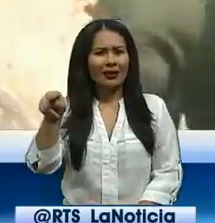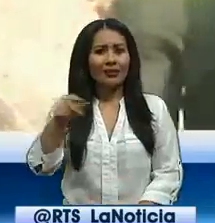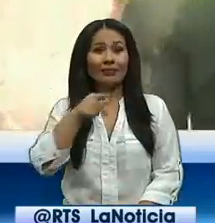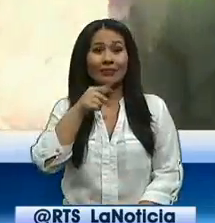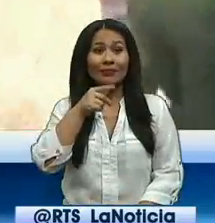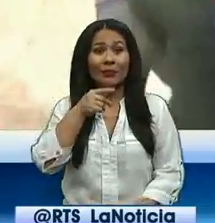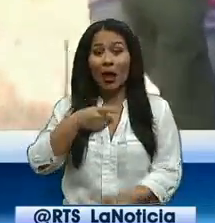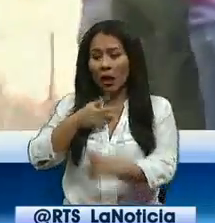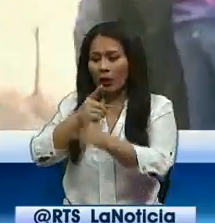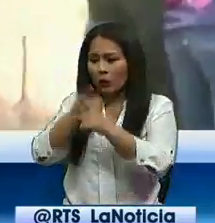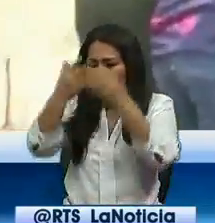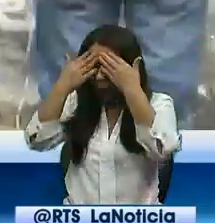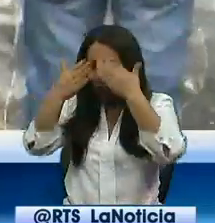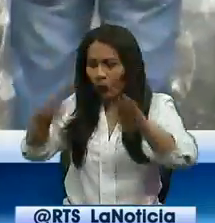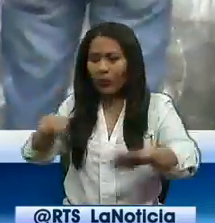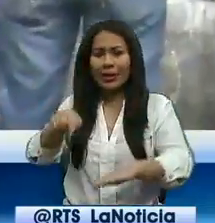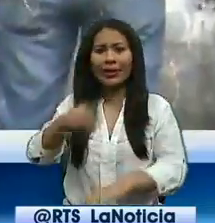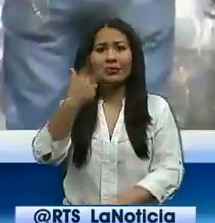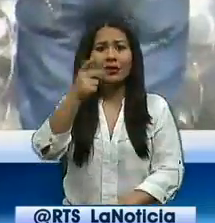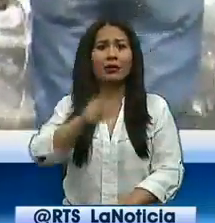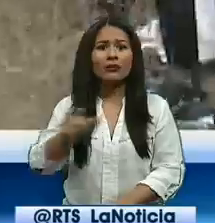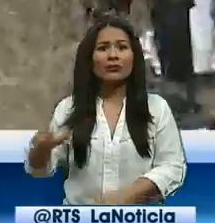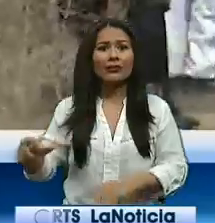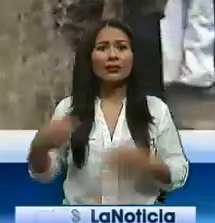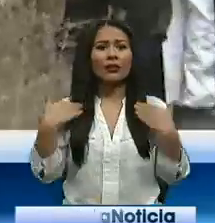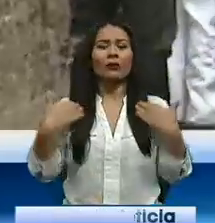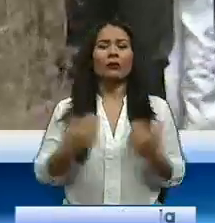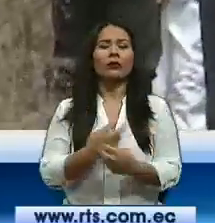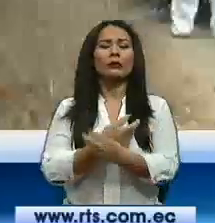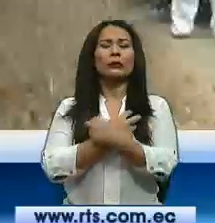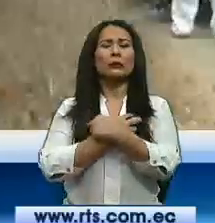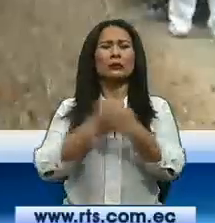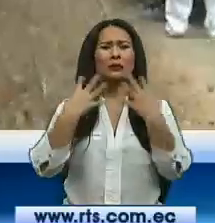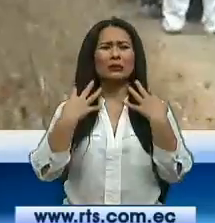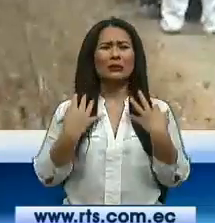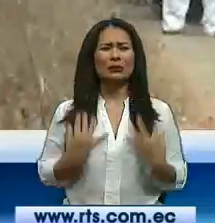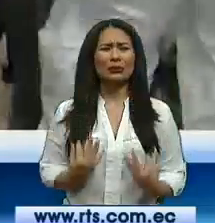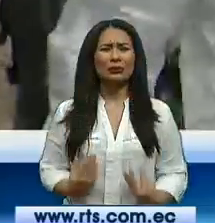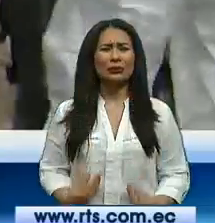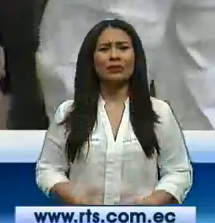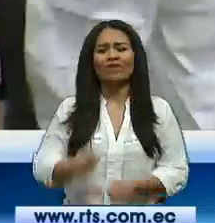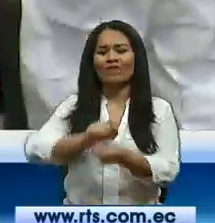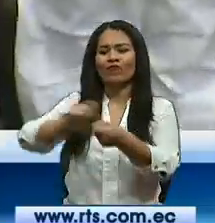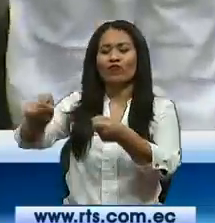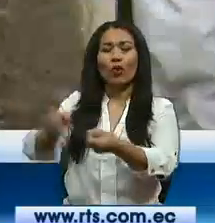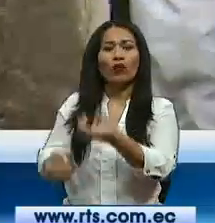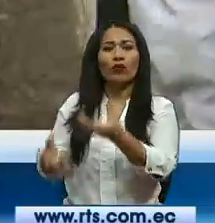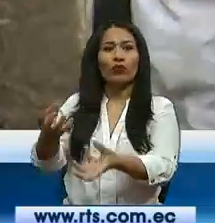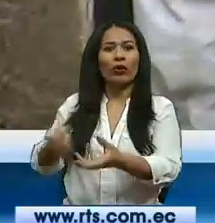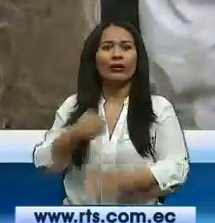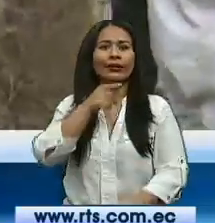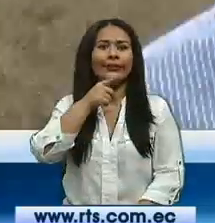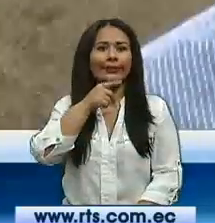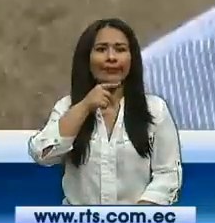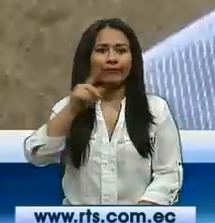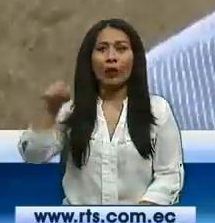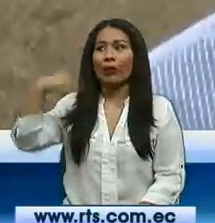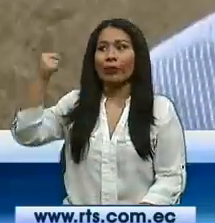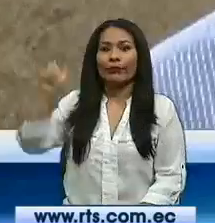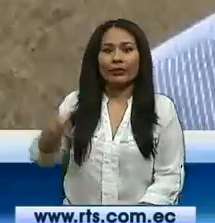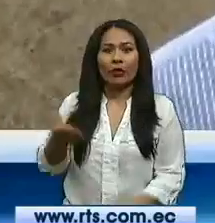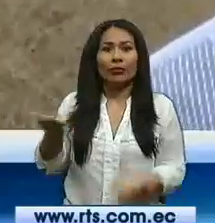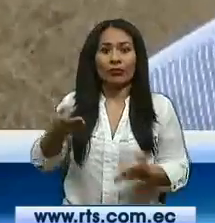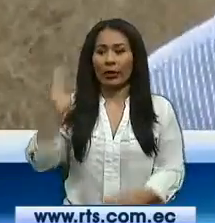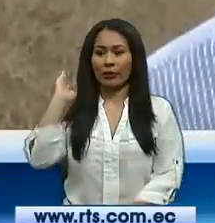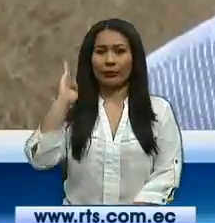¿Por qué? Los cuerpos estaban calcinados dentro del automóvil en un camino vecinal por el lugar. Un técnico